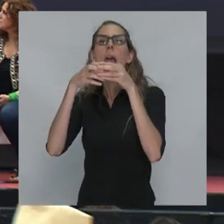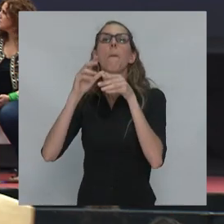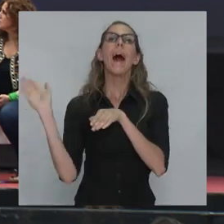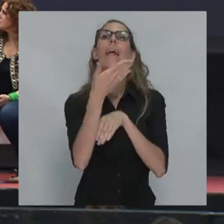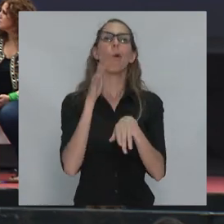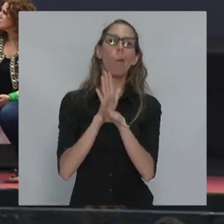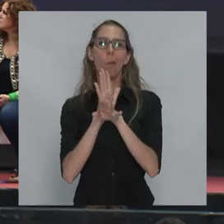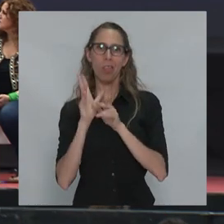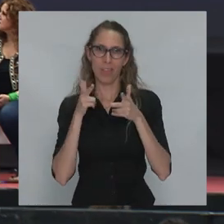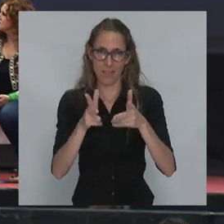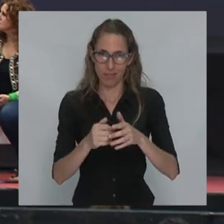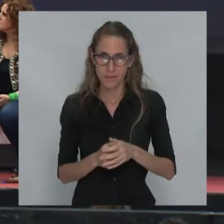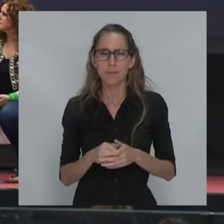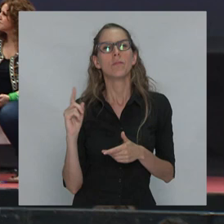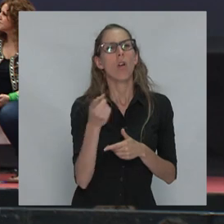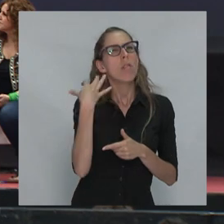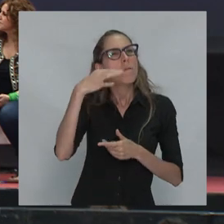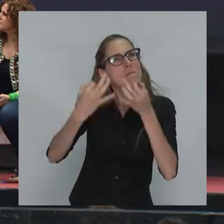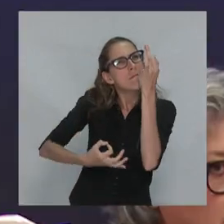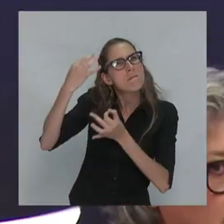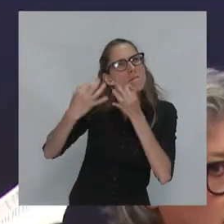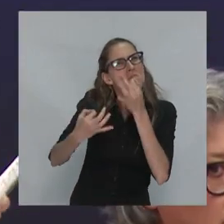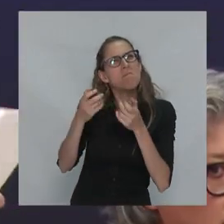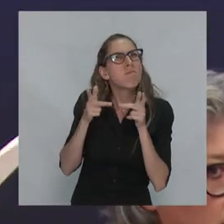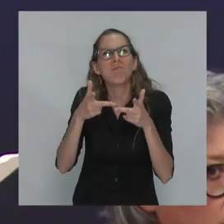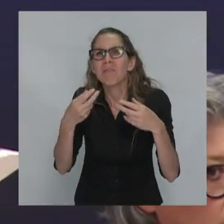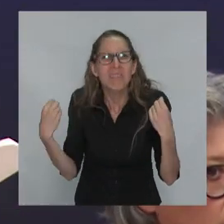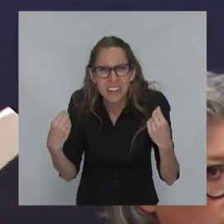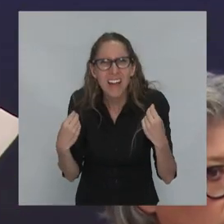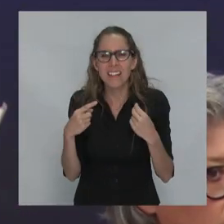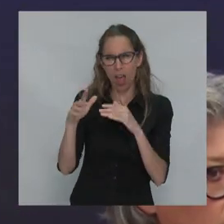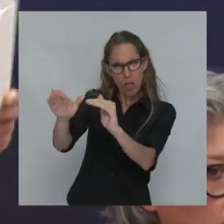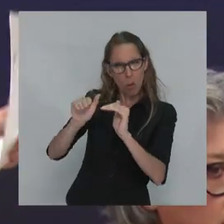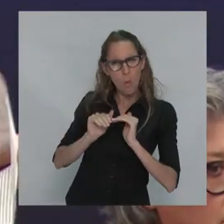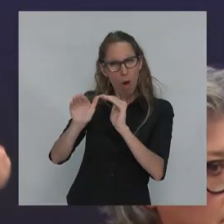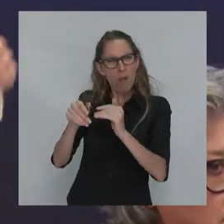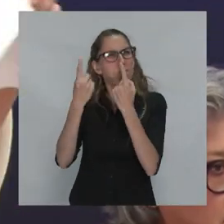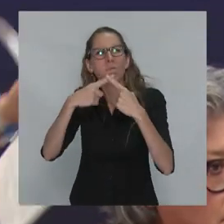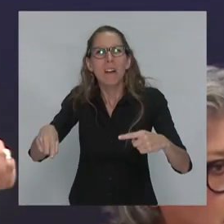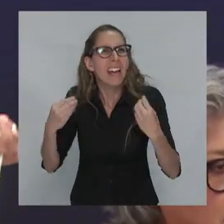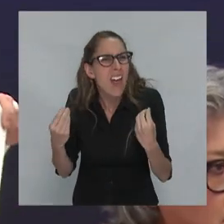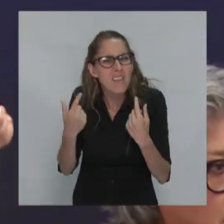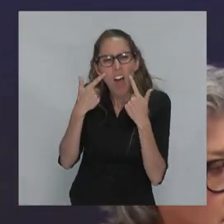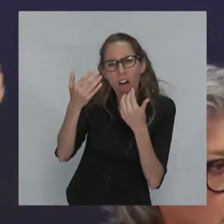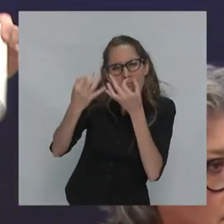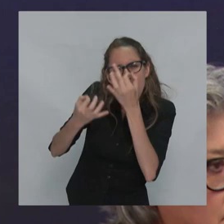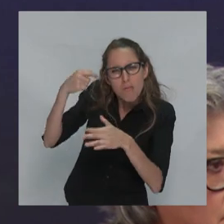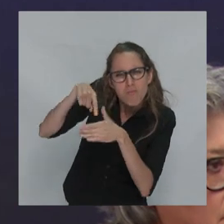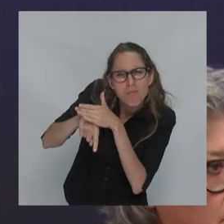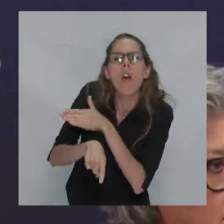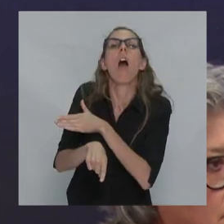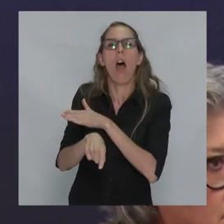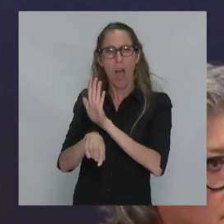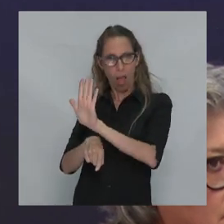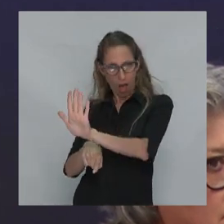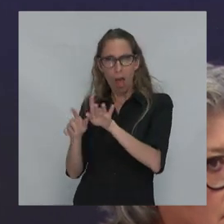Tenemos que poder analizar cuál es el límite de la definición de eso que tenemos en común para eludir otra vez la operación